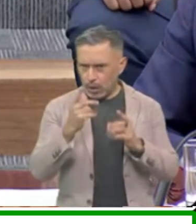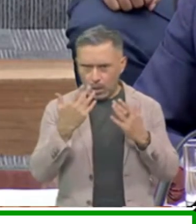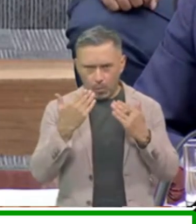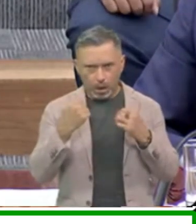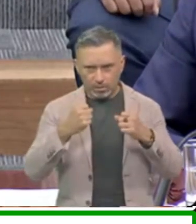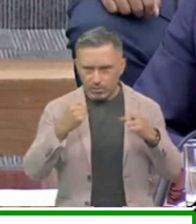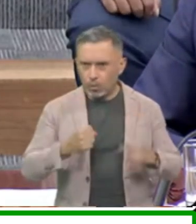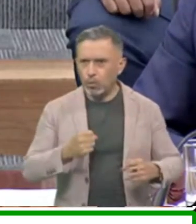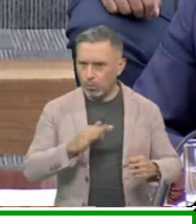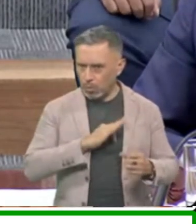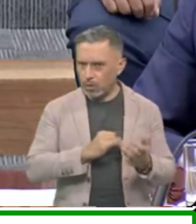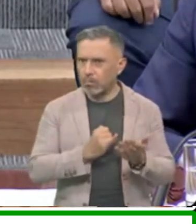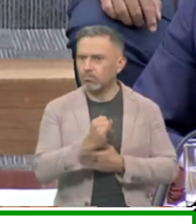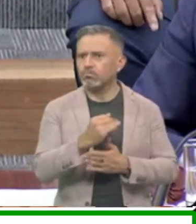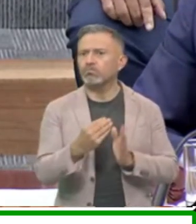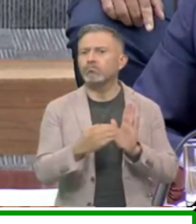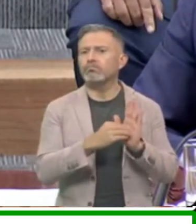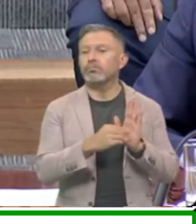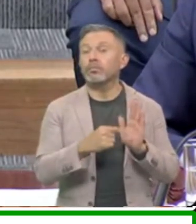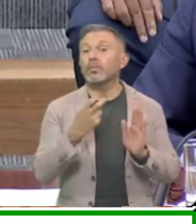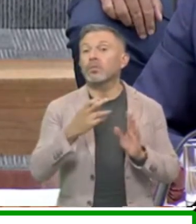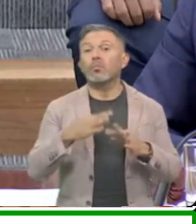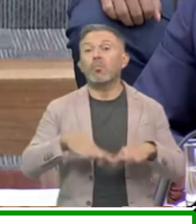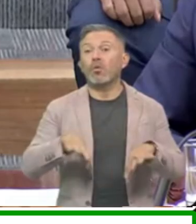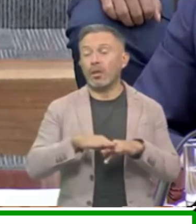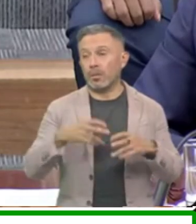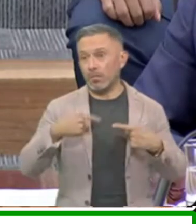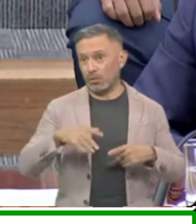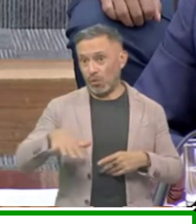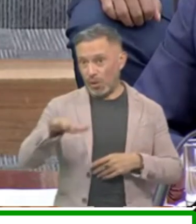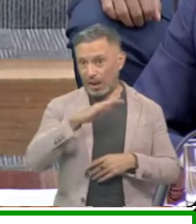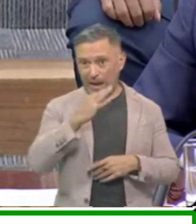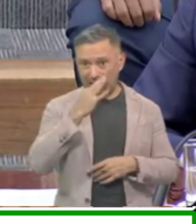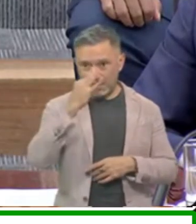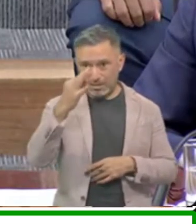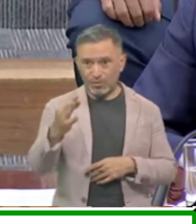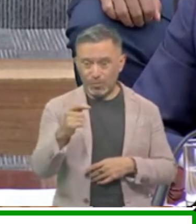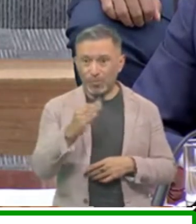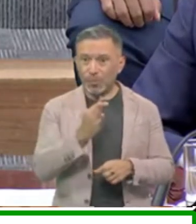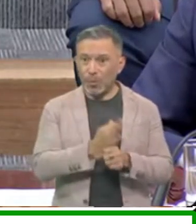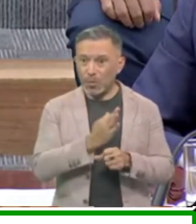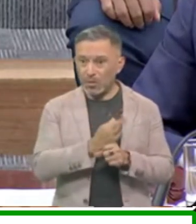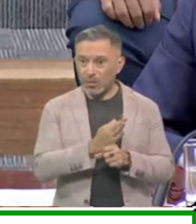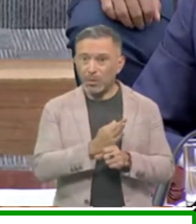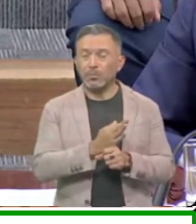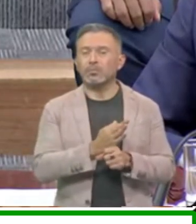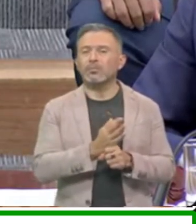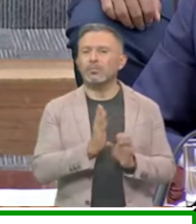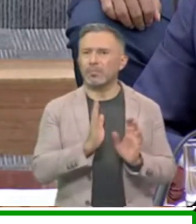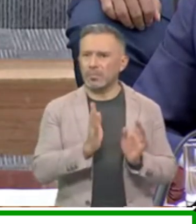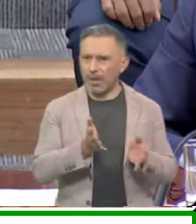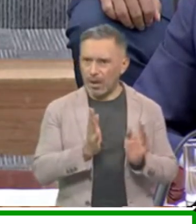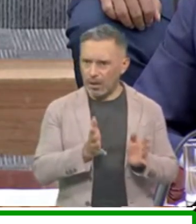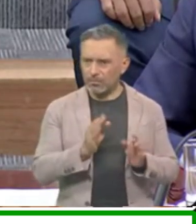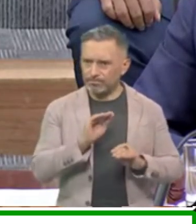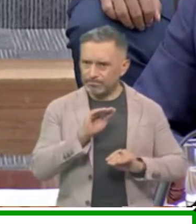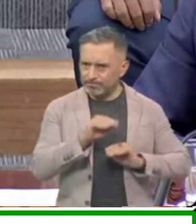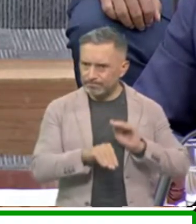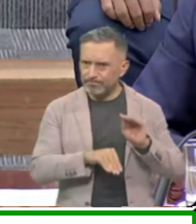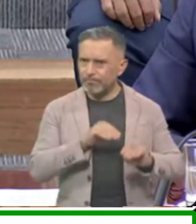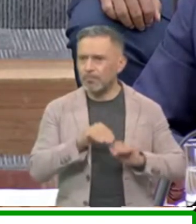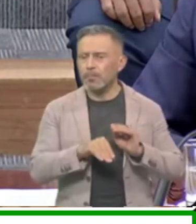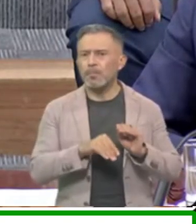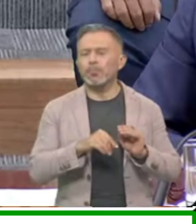Y por supuesto, para nosotros es importante, y la gente debe saber, que estamos en este momento de construir lo que